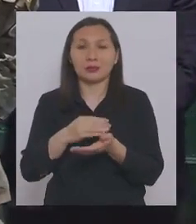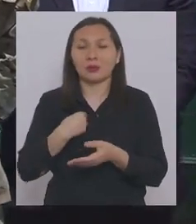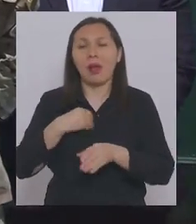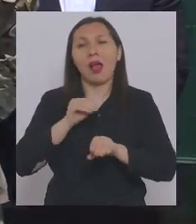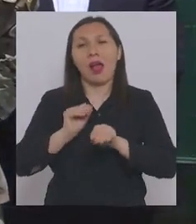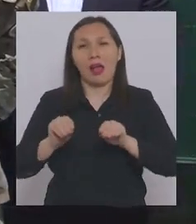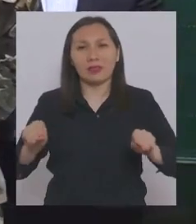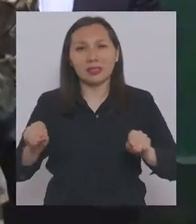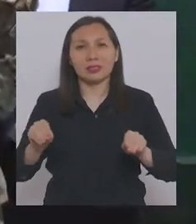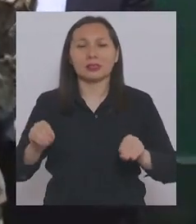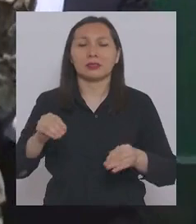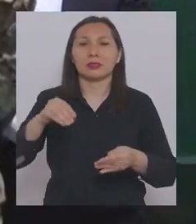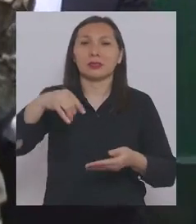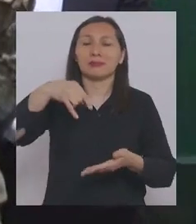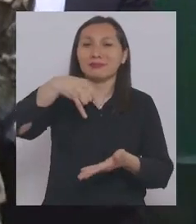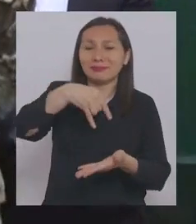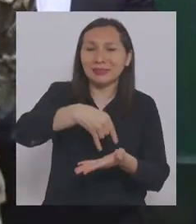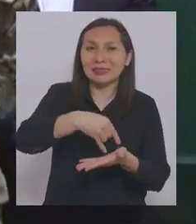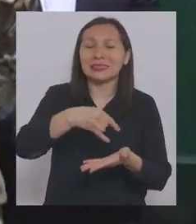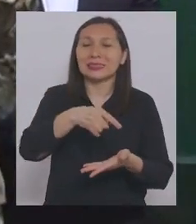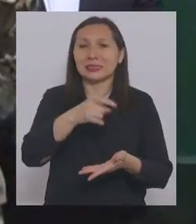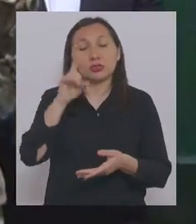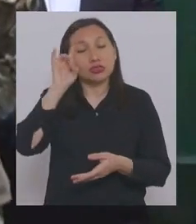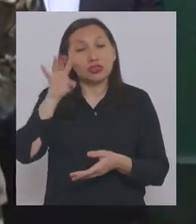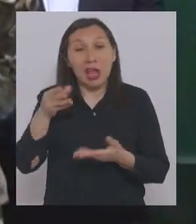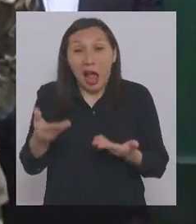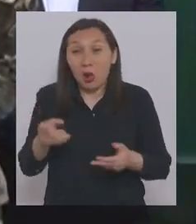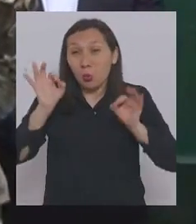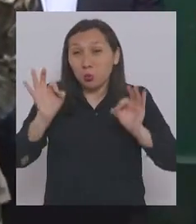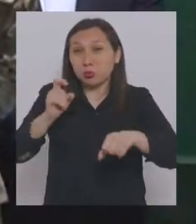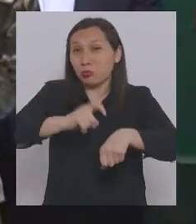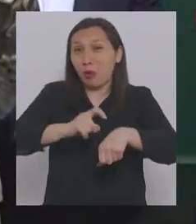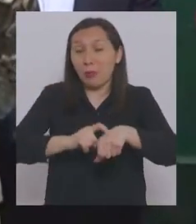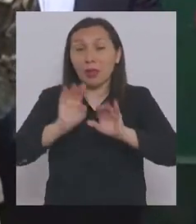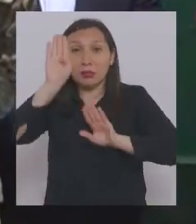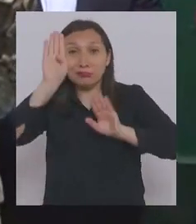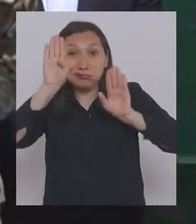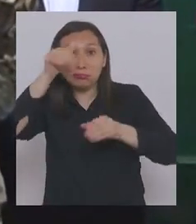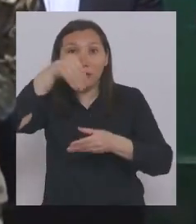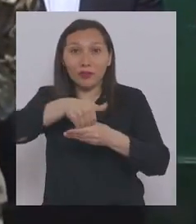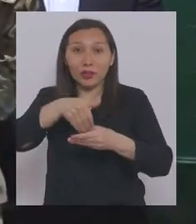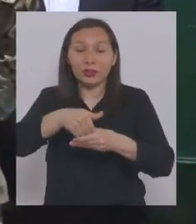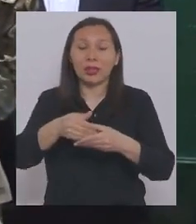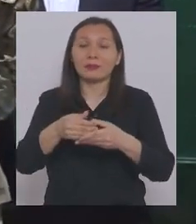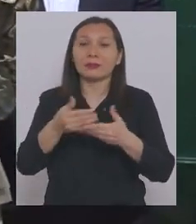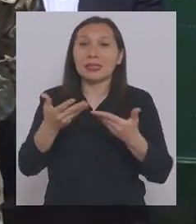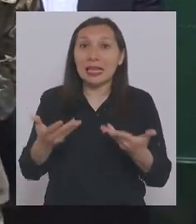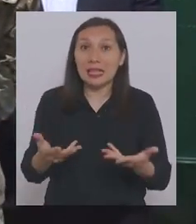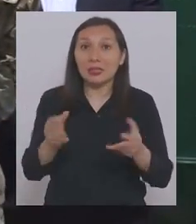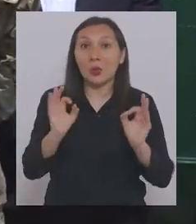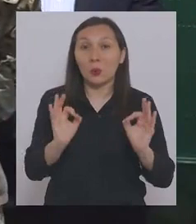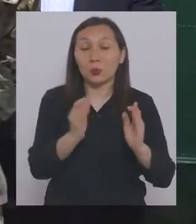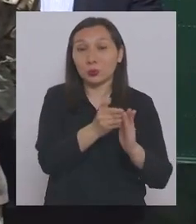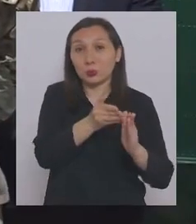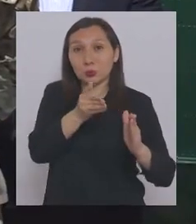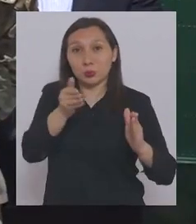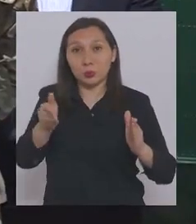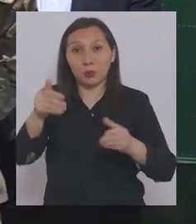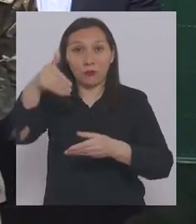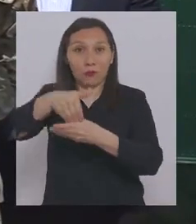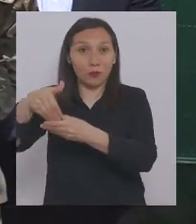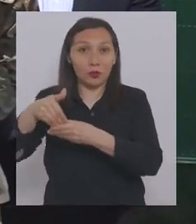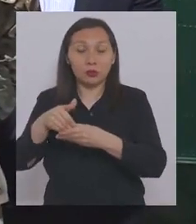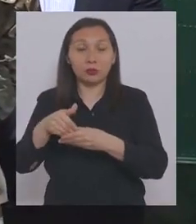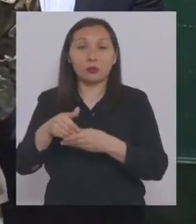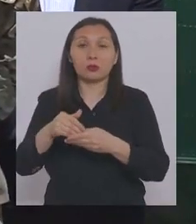a los parlamentarios. Yo sé que estamos en época electoral y a veces en época electoral